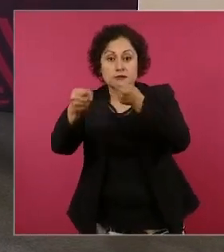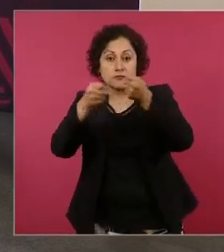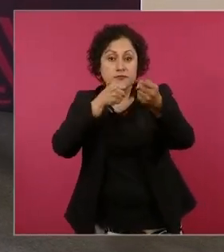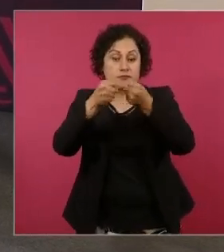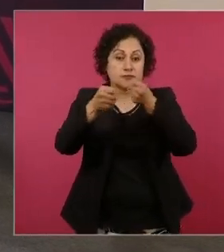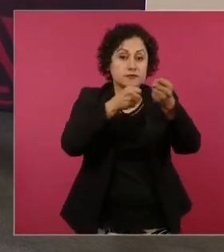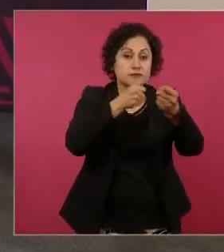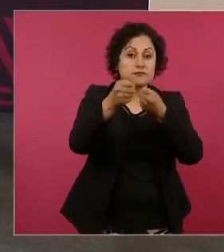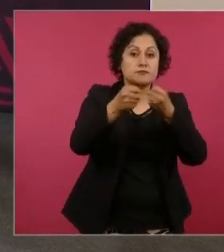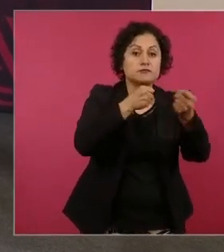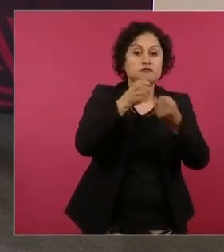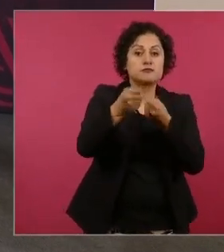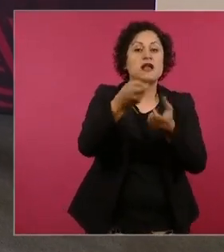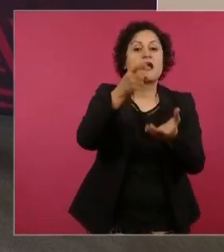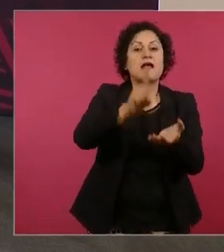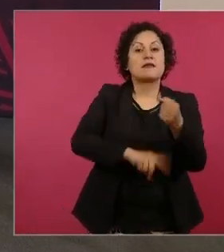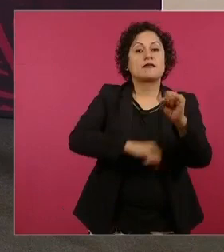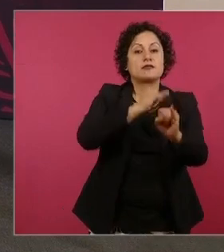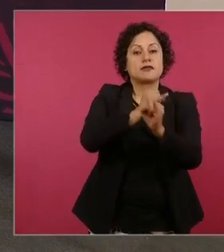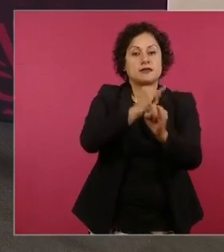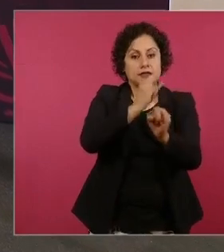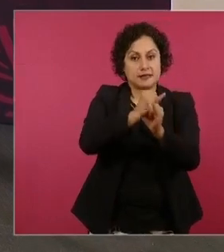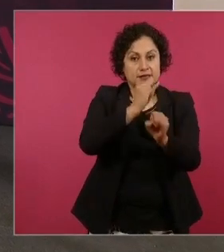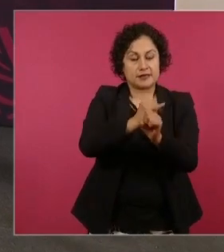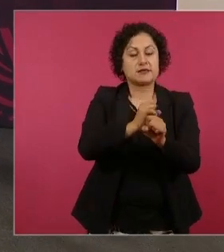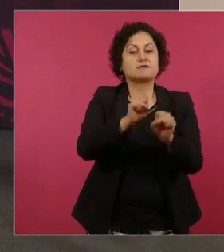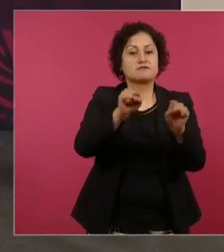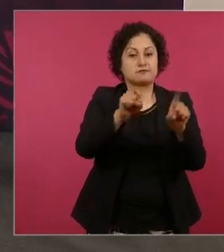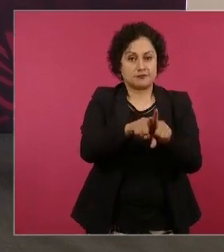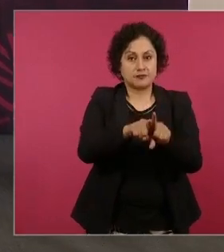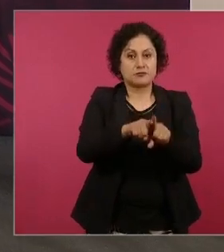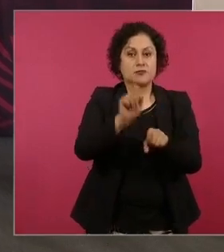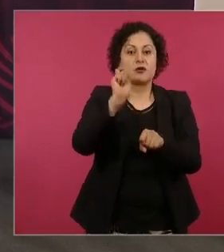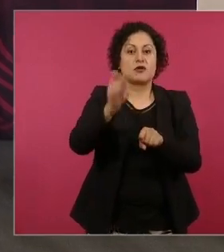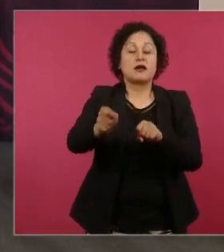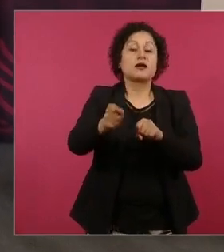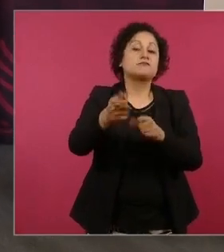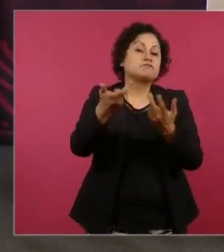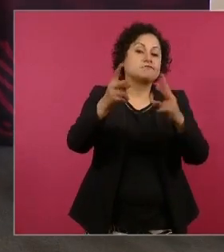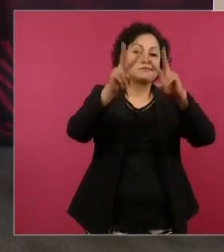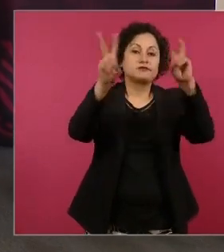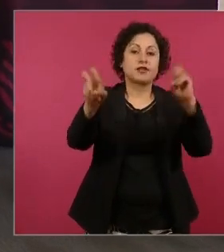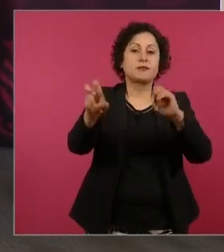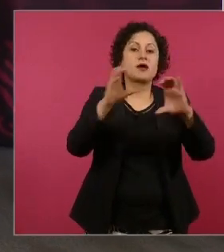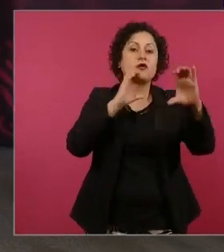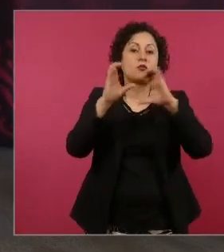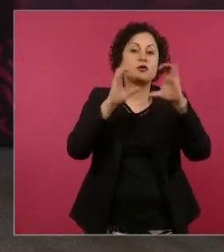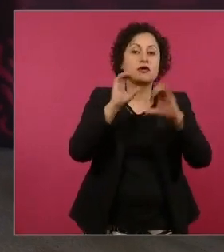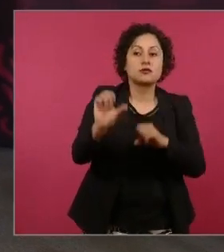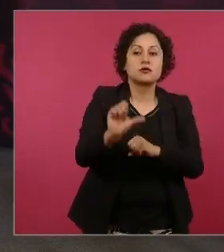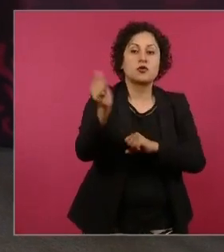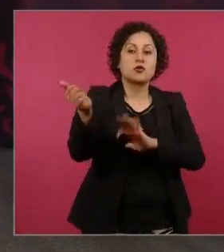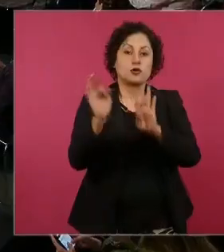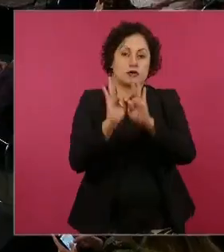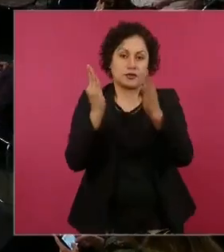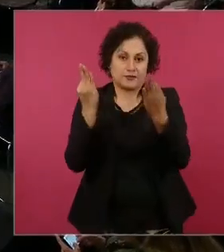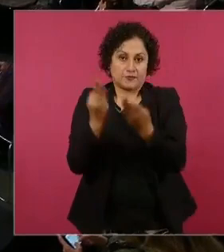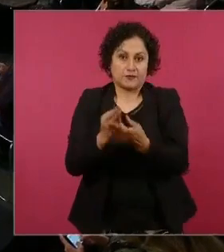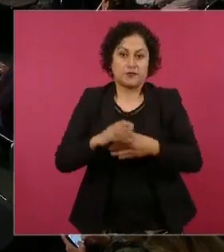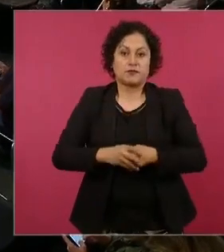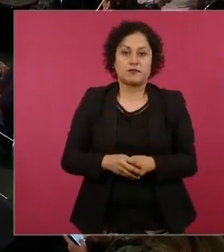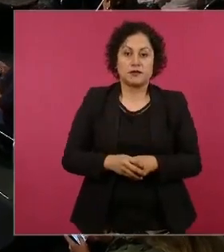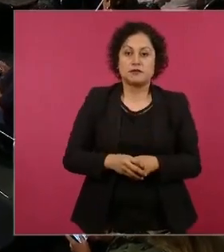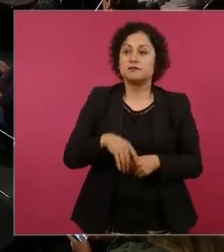interactúan en redes sociales, o sea, lo que es la comunicación alternativa. También de